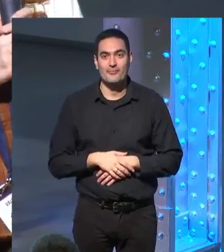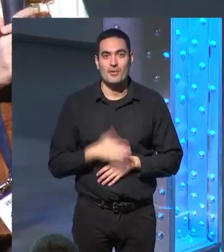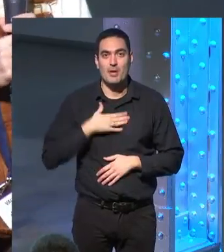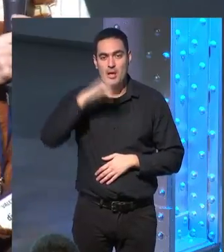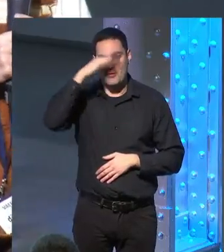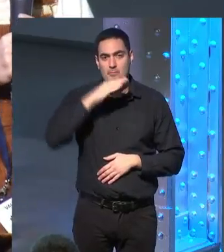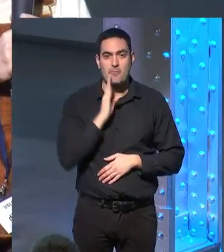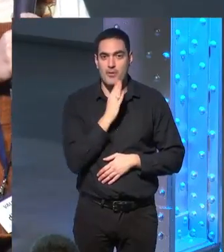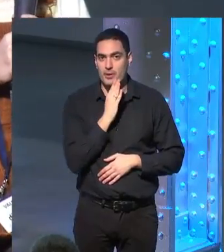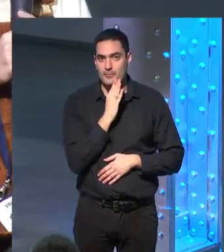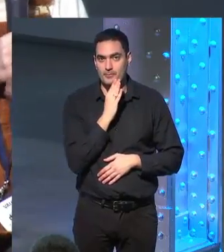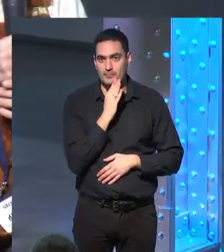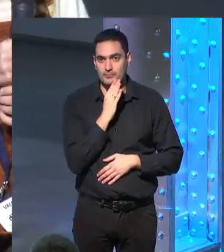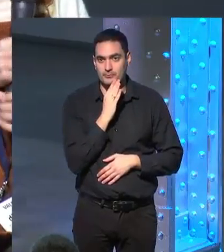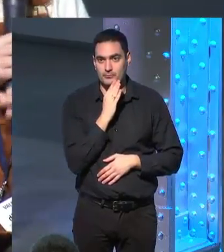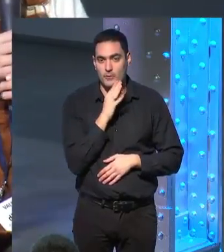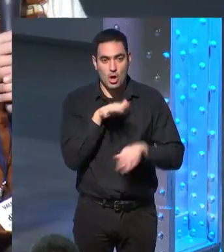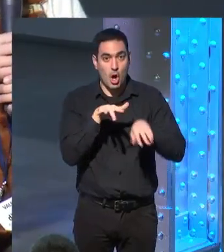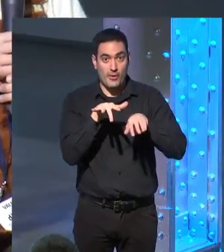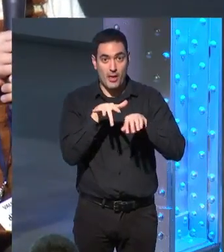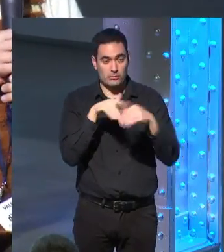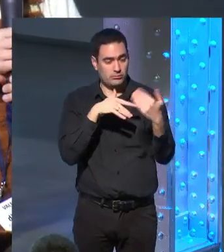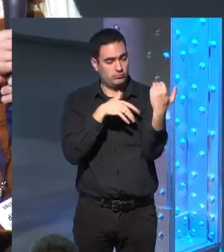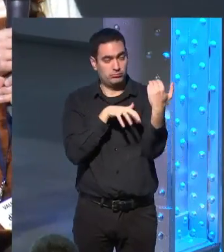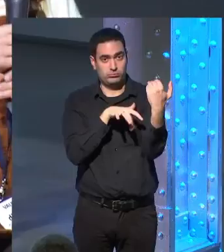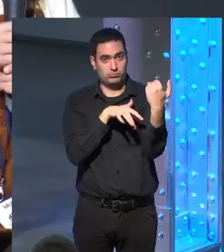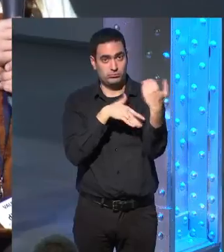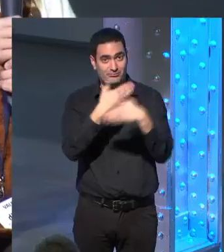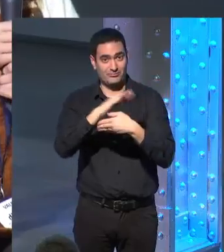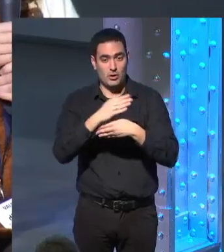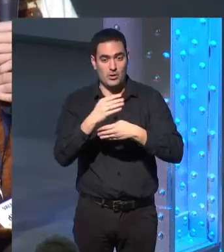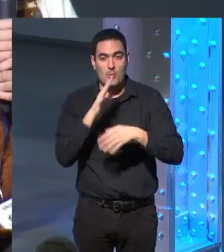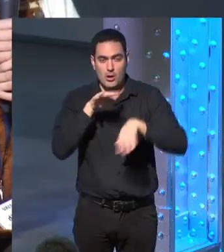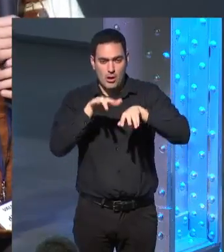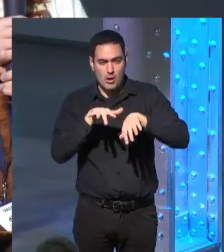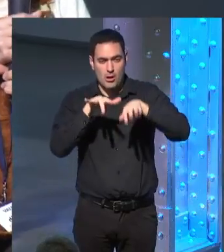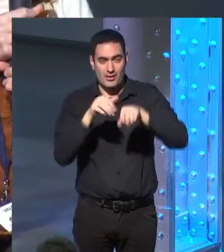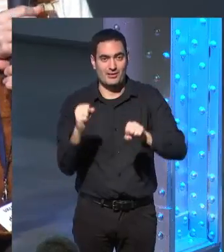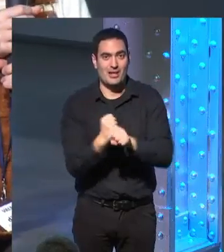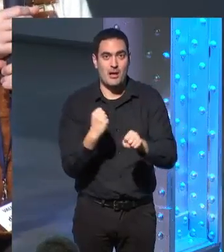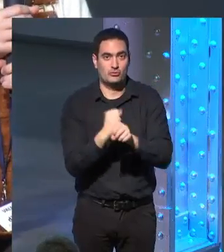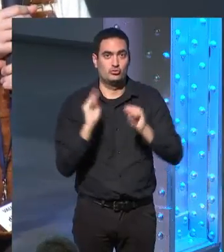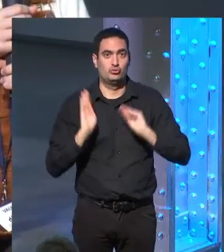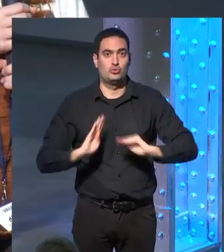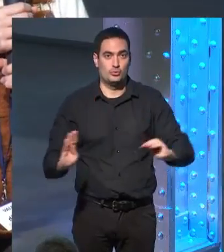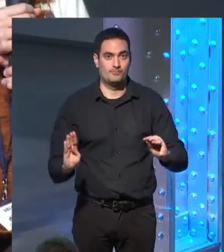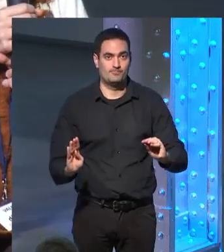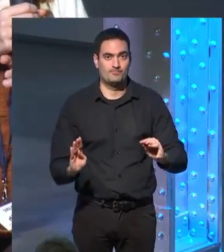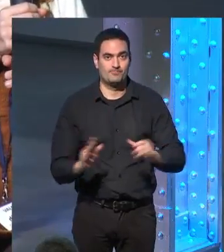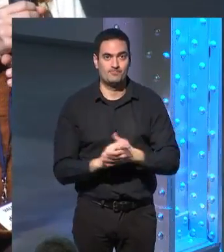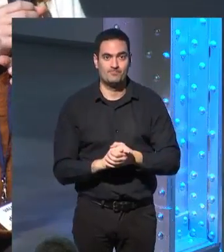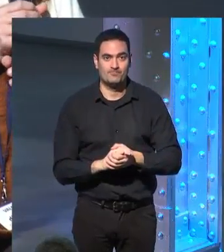Mis padres lo usan mucho el ordenador porque, bueno, trabajan con el ordenador